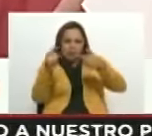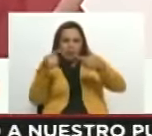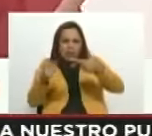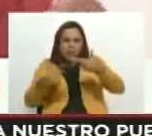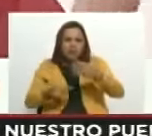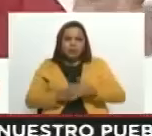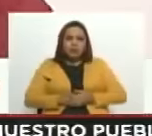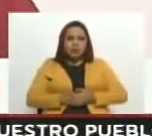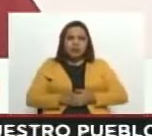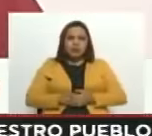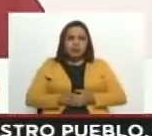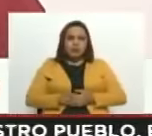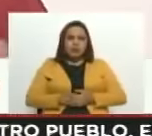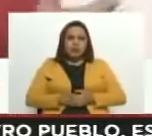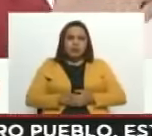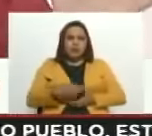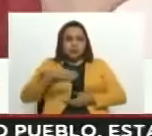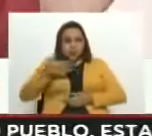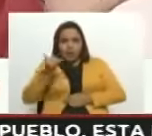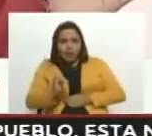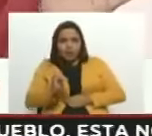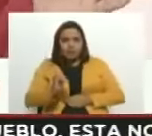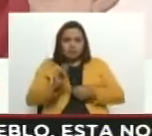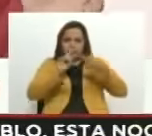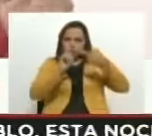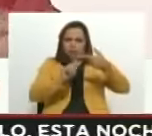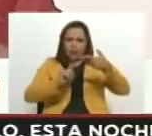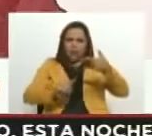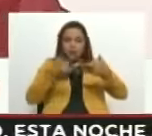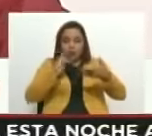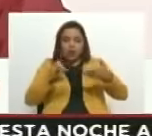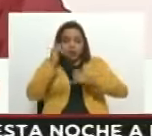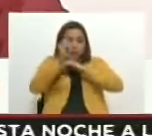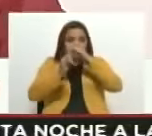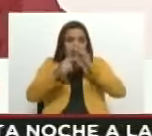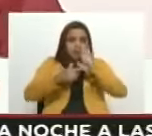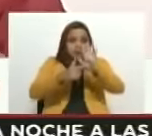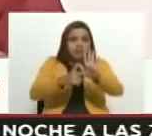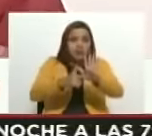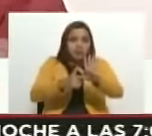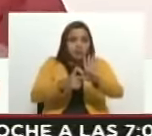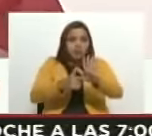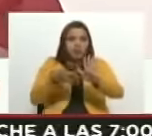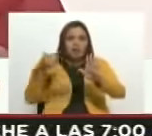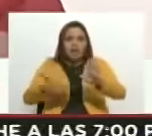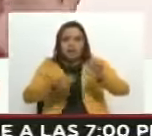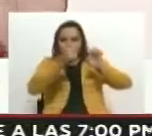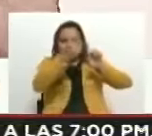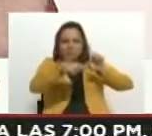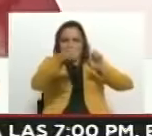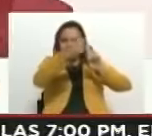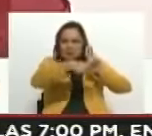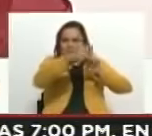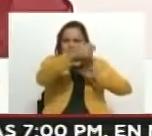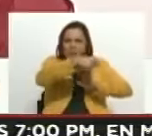Yo tengo cómo contabilizaban los votos en unas imágenes que son, ¿cómo se llama? Palito, palito, palito.